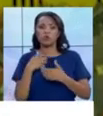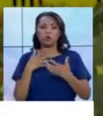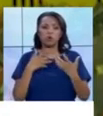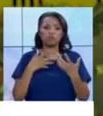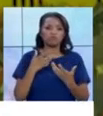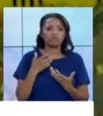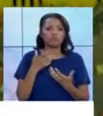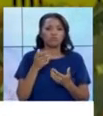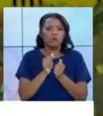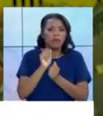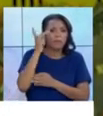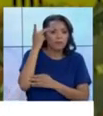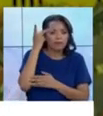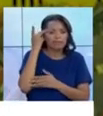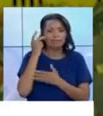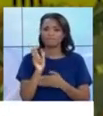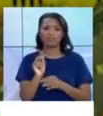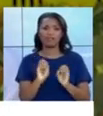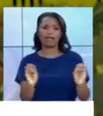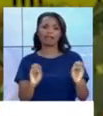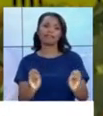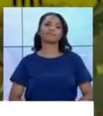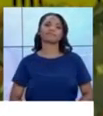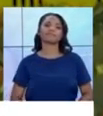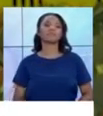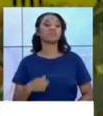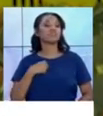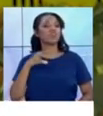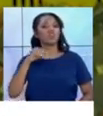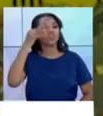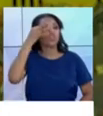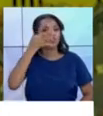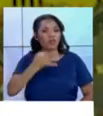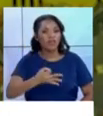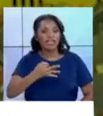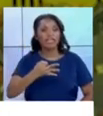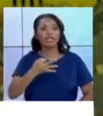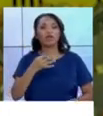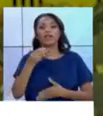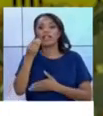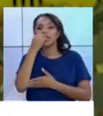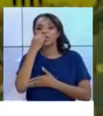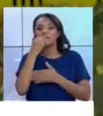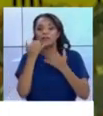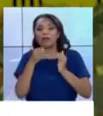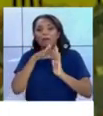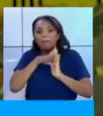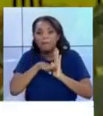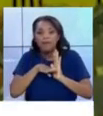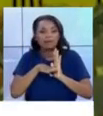pregunta yo no creo en el control de precios el control de precios que se ha utilizado por este gobierno ha sido un